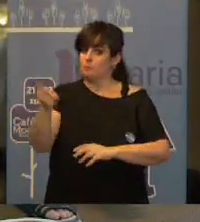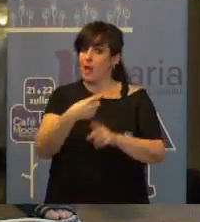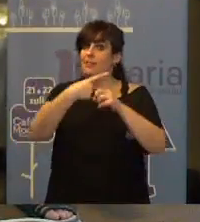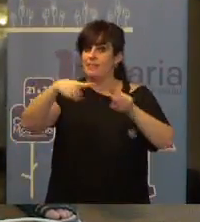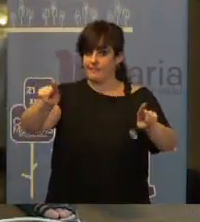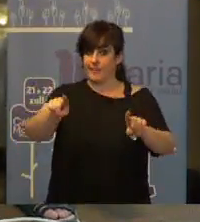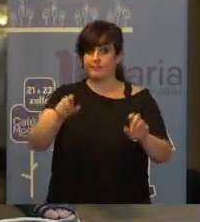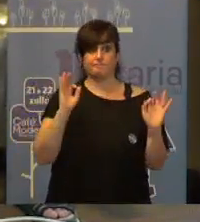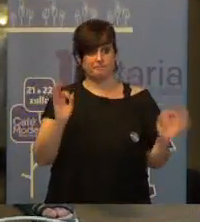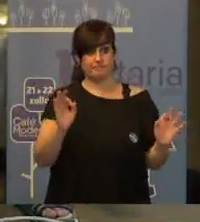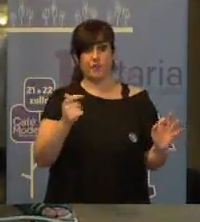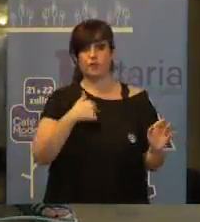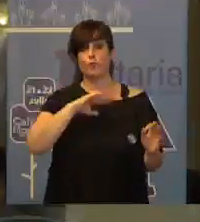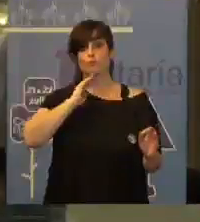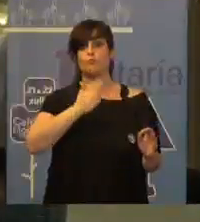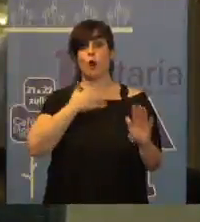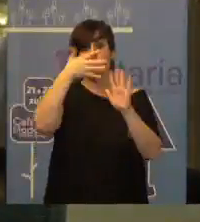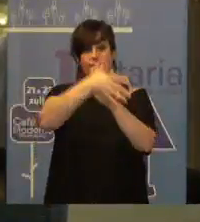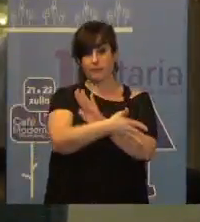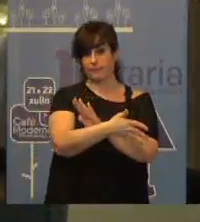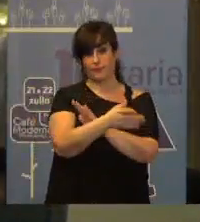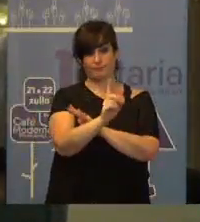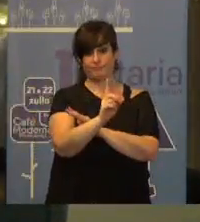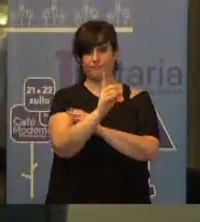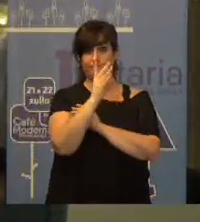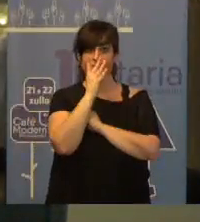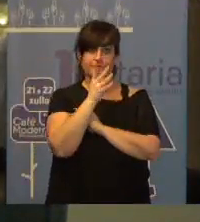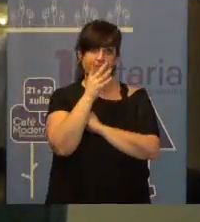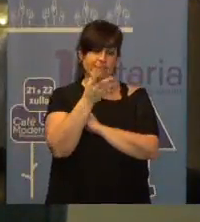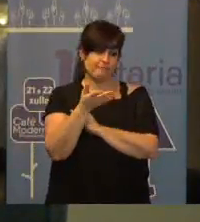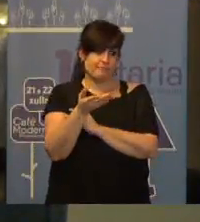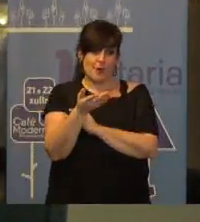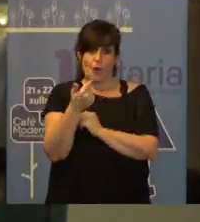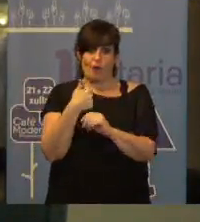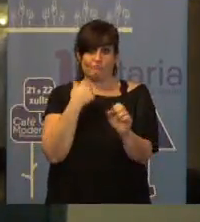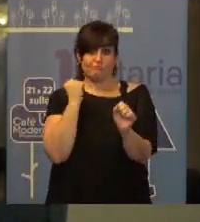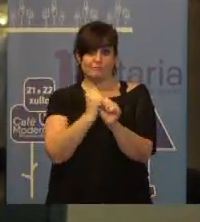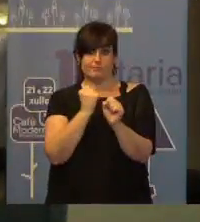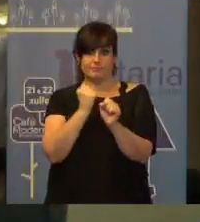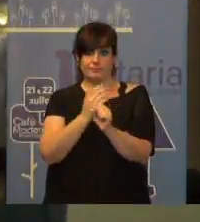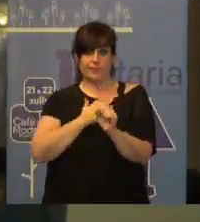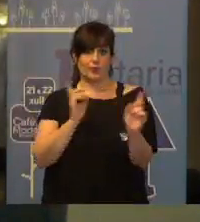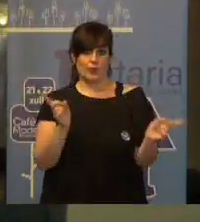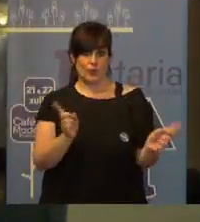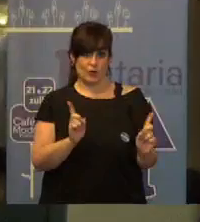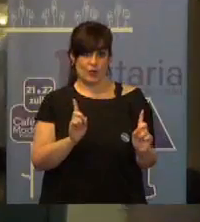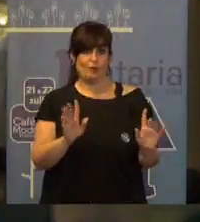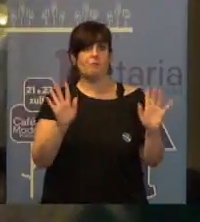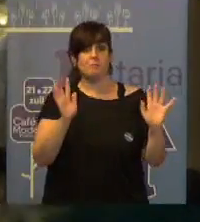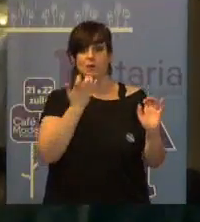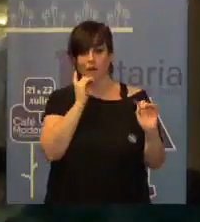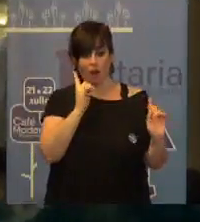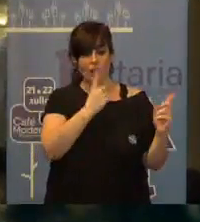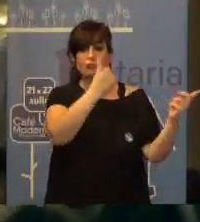me puxen a definir Moaña porque sinceramente creo que non é o meu labor neste tal, pero tamén, se é necesario,